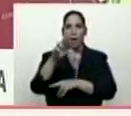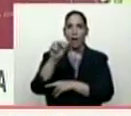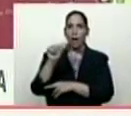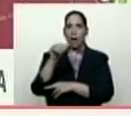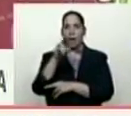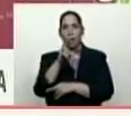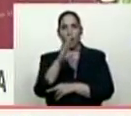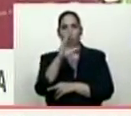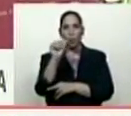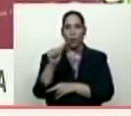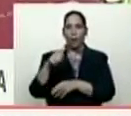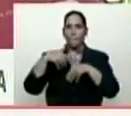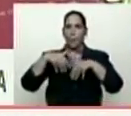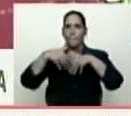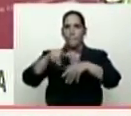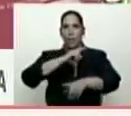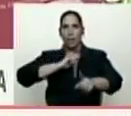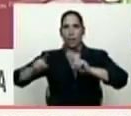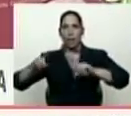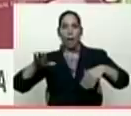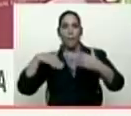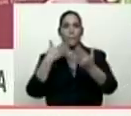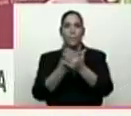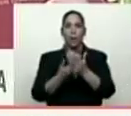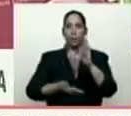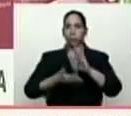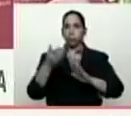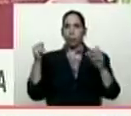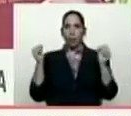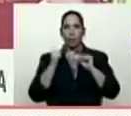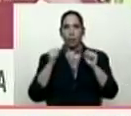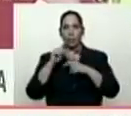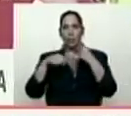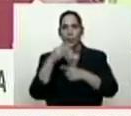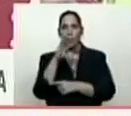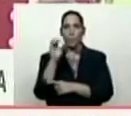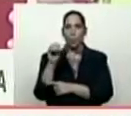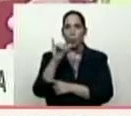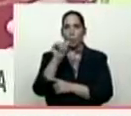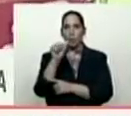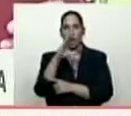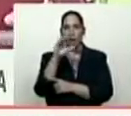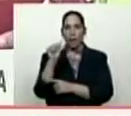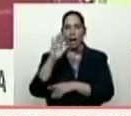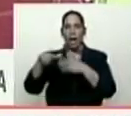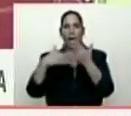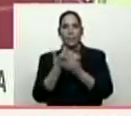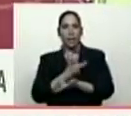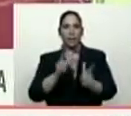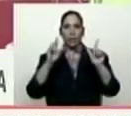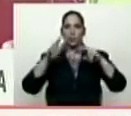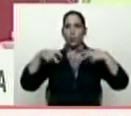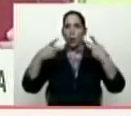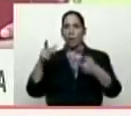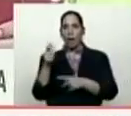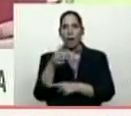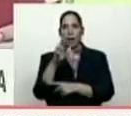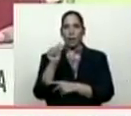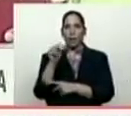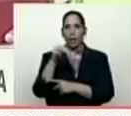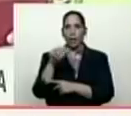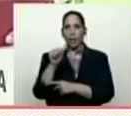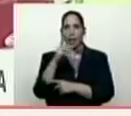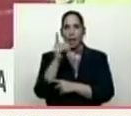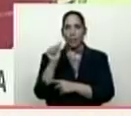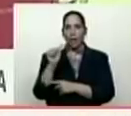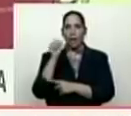Libertador para dirigirse hacia los Andes, luego Boyacá y de ahí a la liberación de la Nueva Granada. La Asamblea